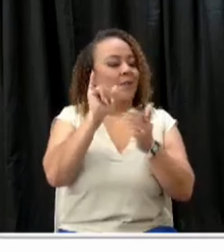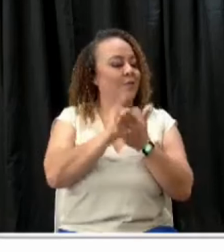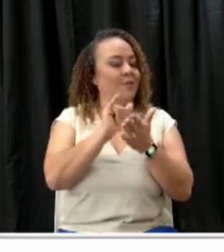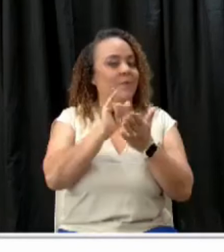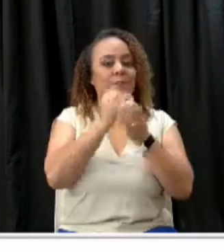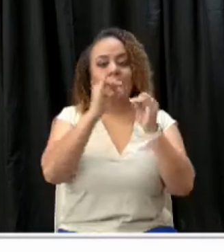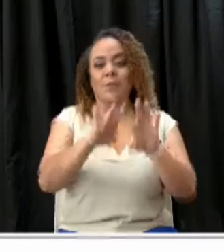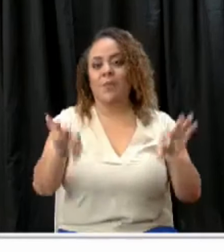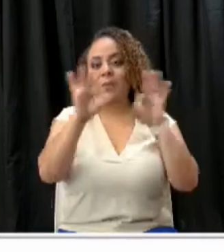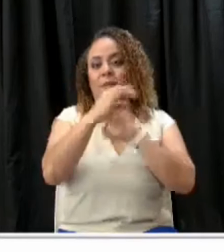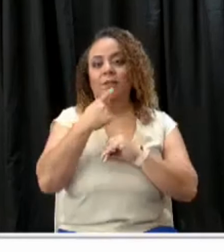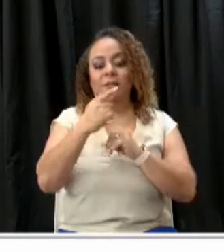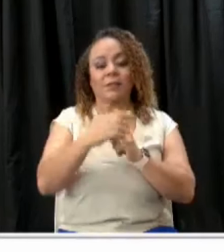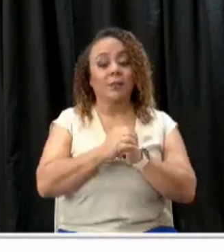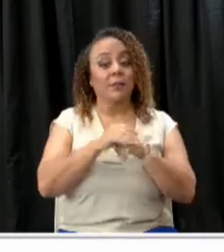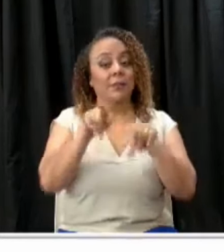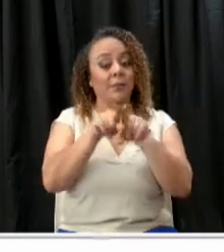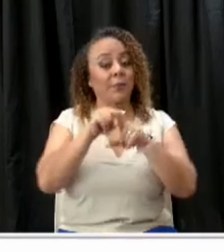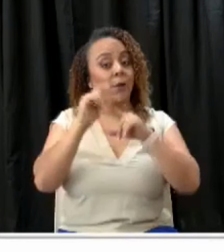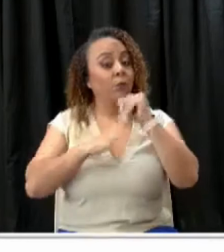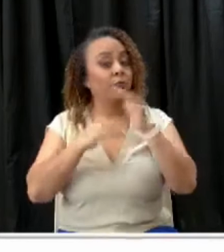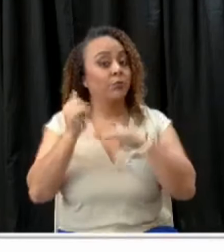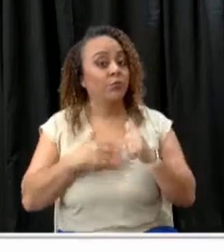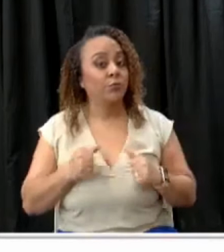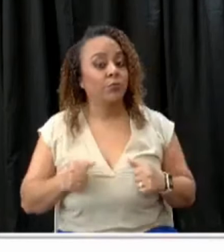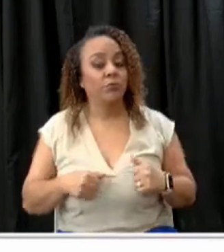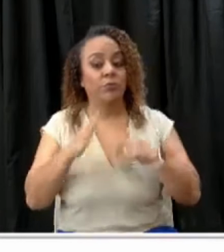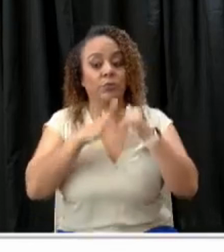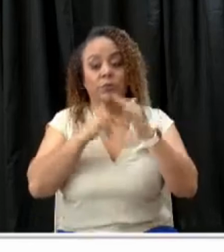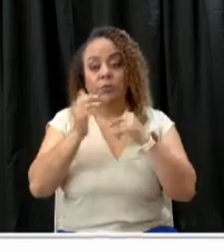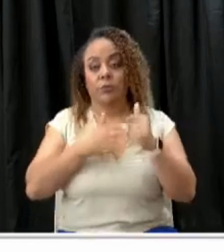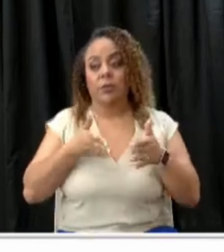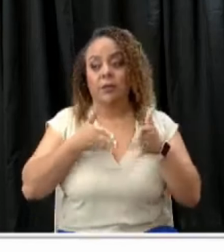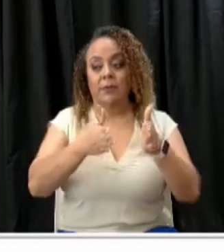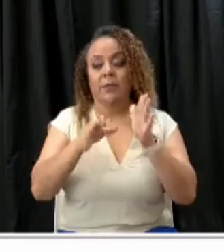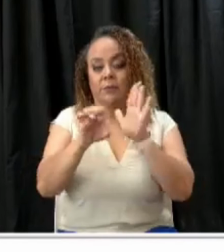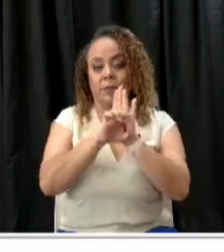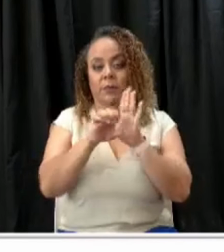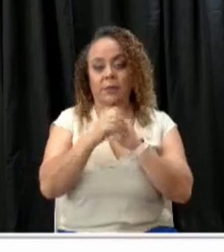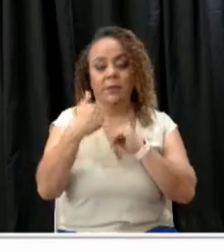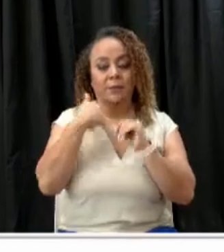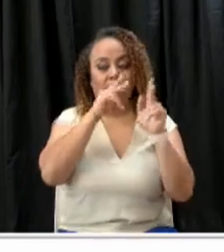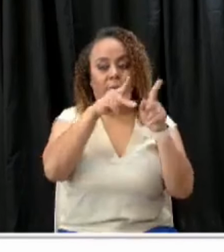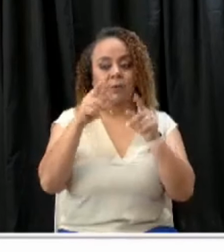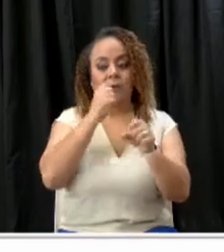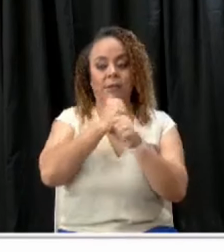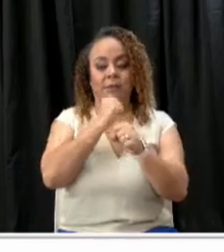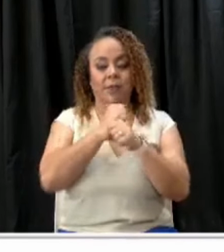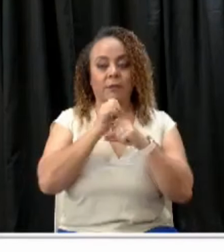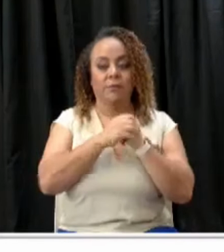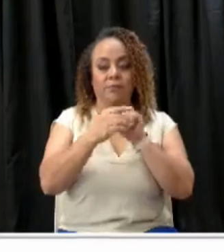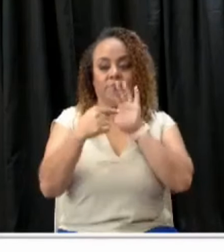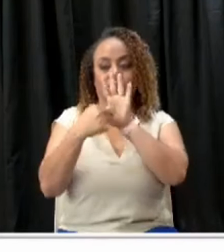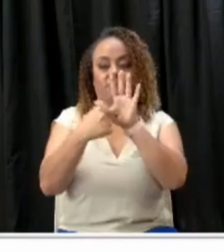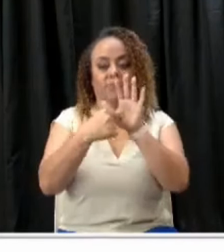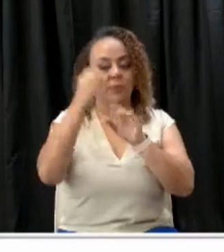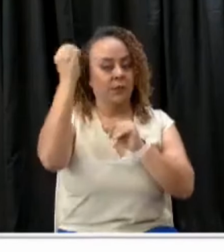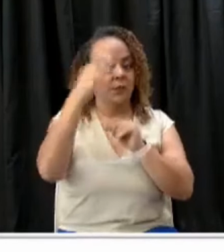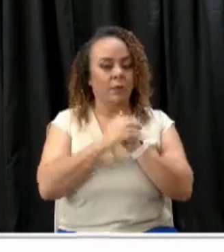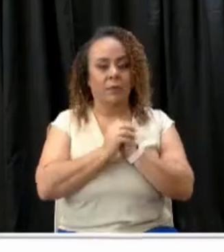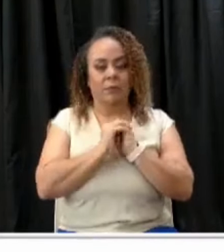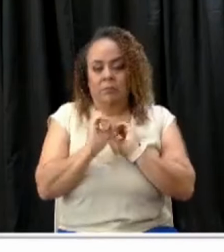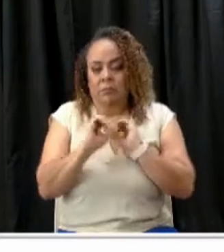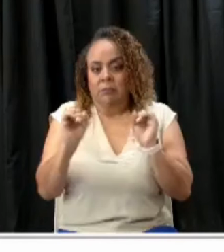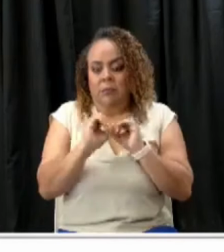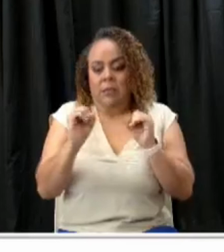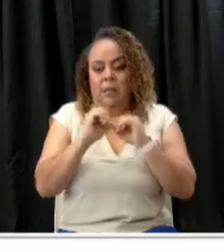señalarlo. También la construcción de carreteras, por ejemplo, cuando tenemos a personas trabajando expuestas al sol sin ningún tipo